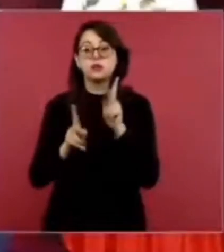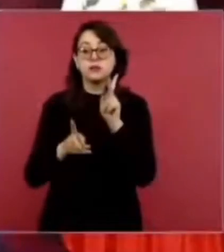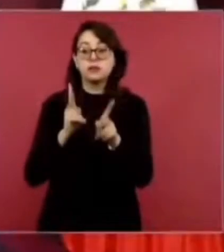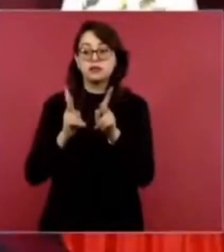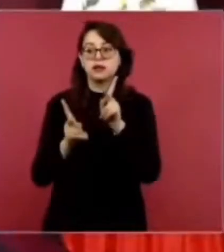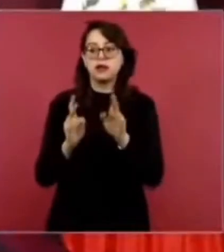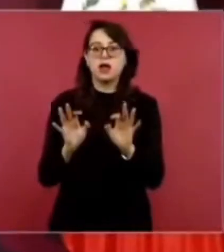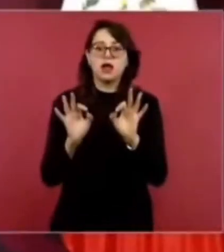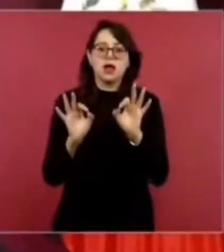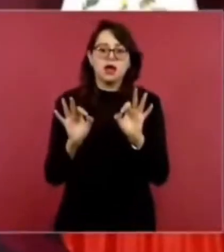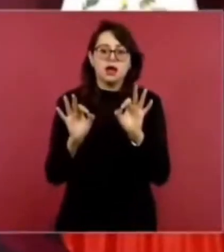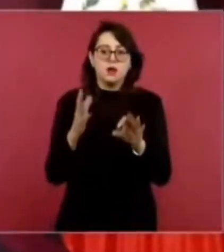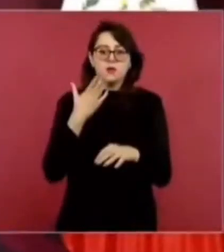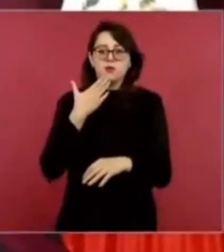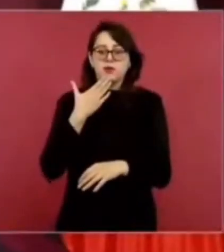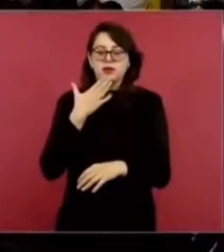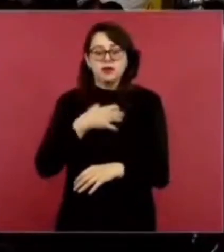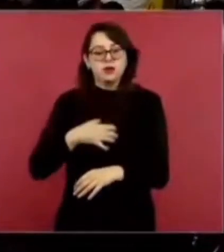diálogo